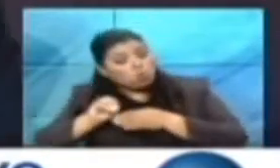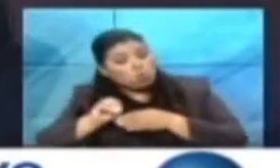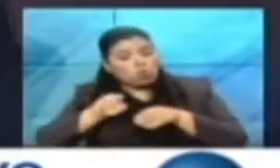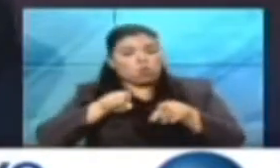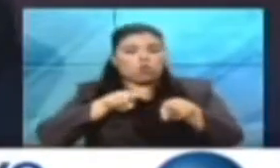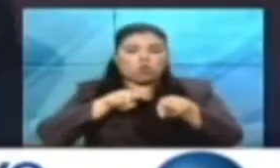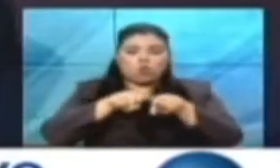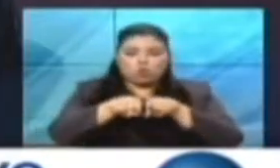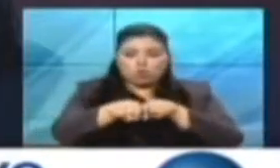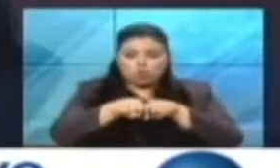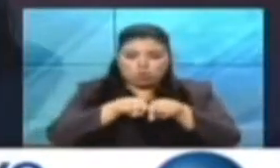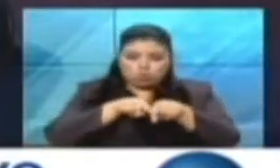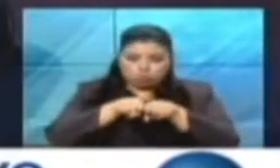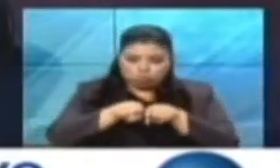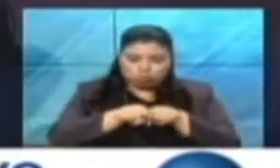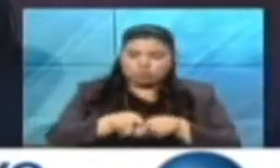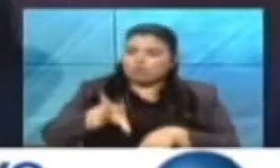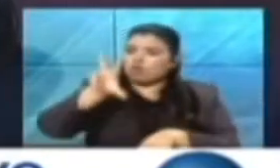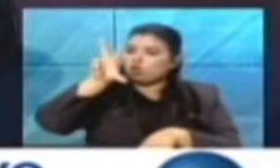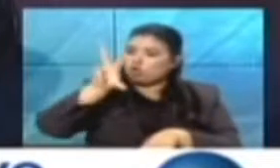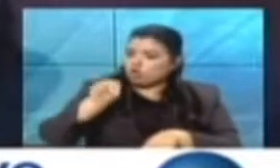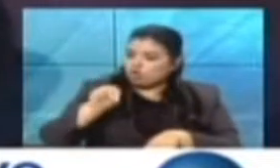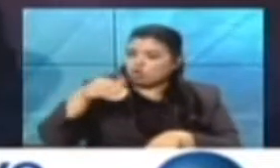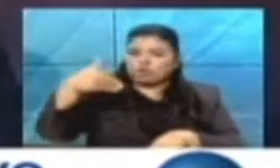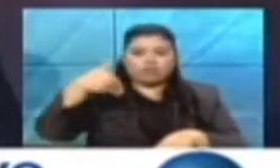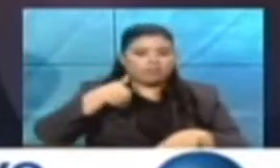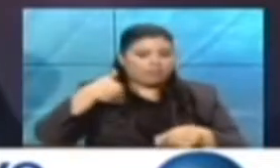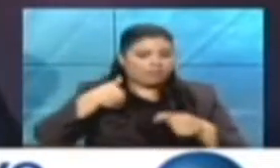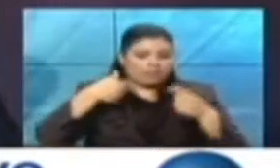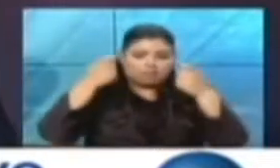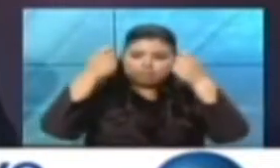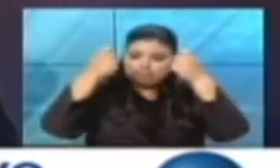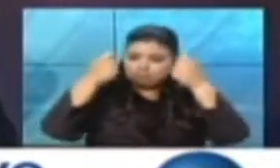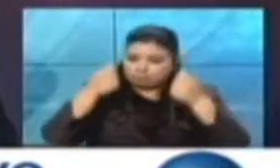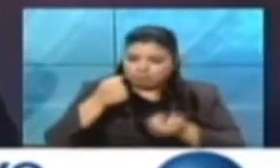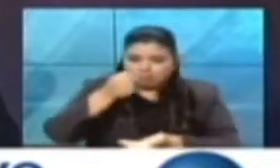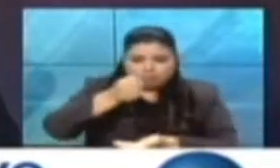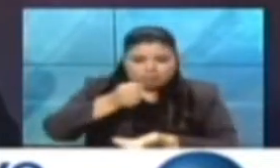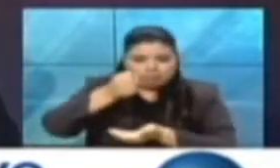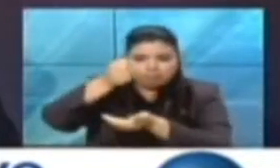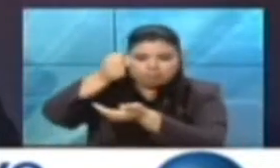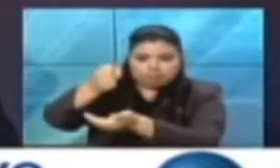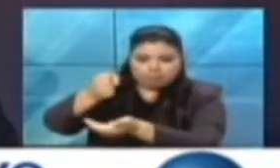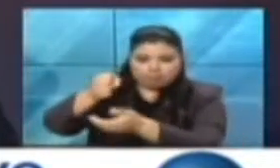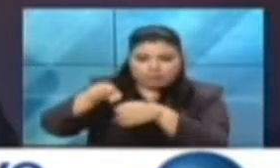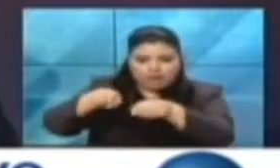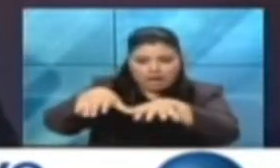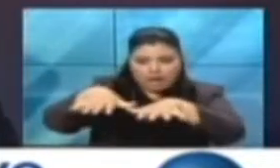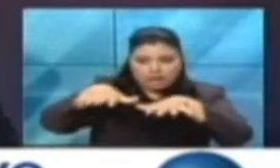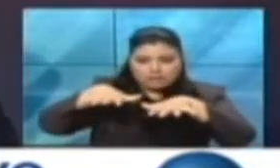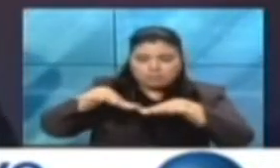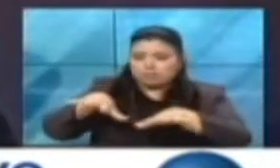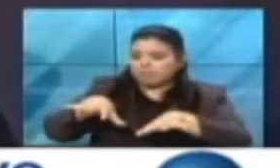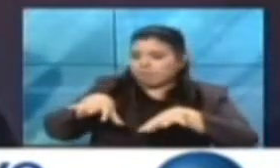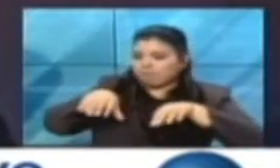partidas corruptas ni 0-2 ni 080 ni 172